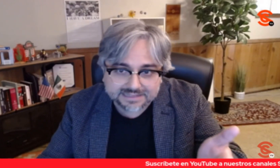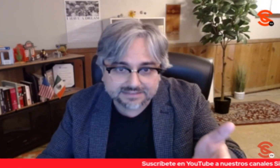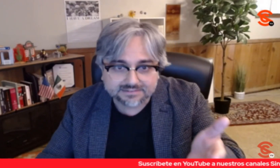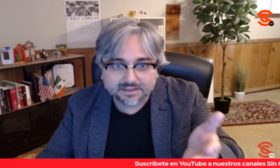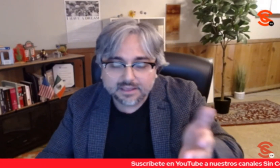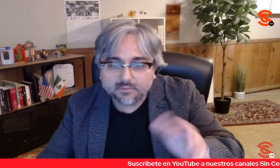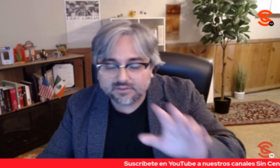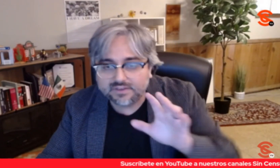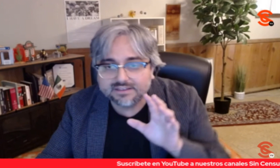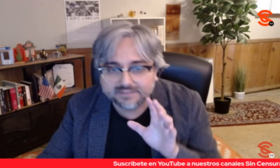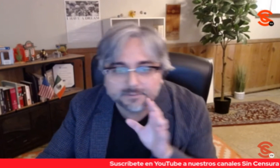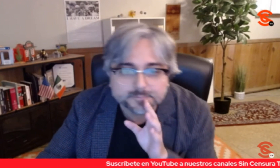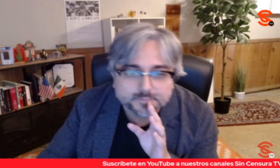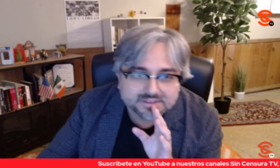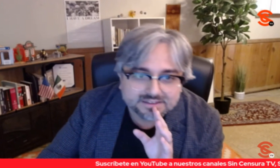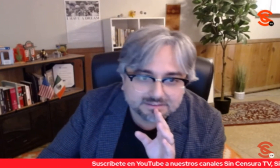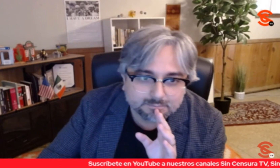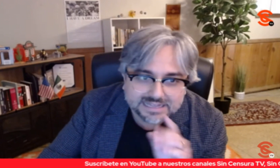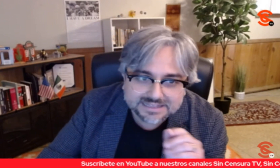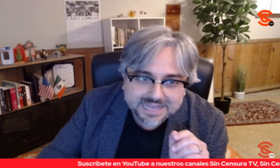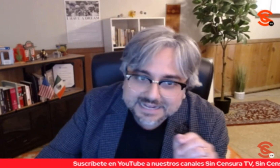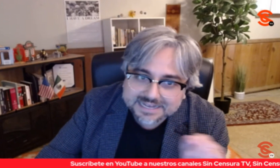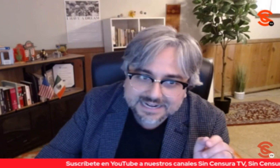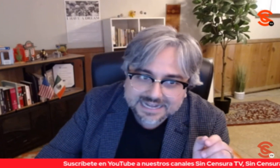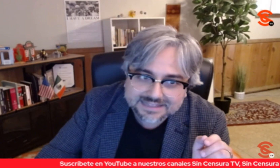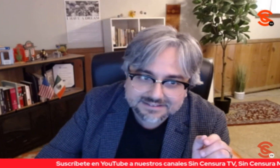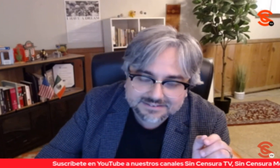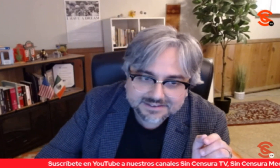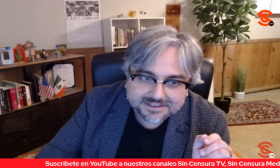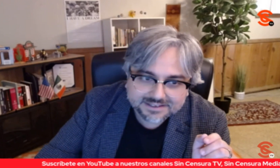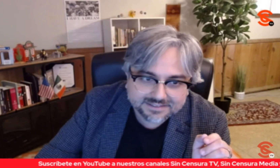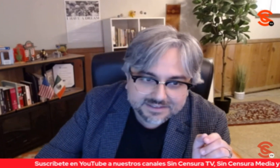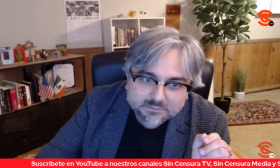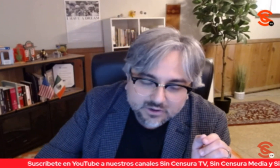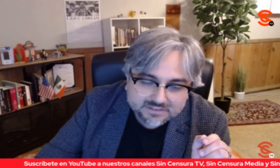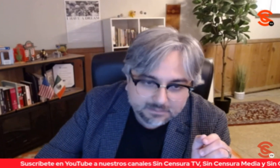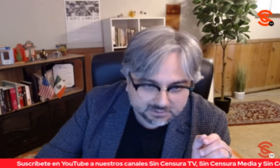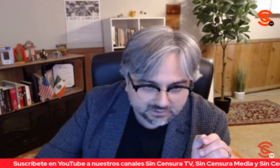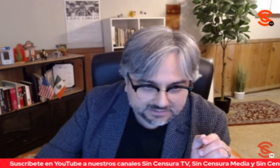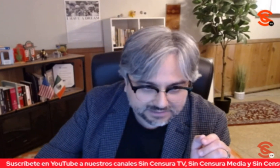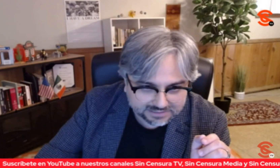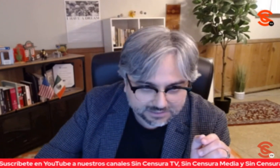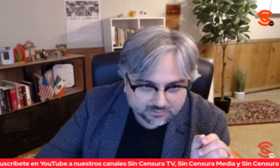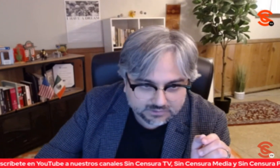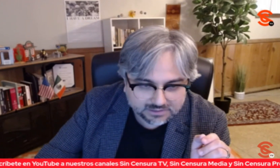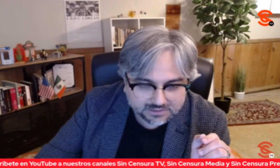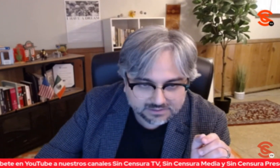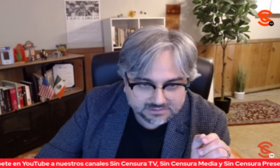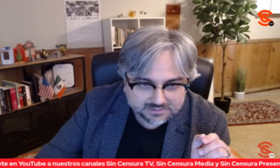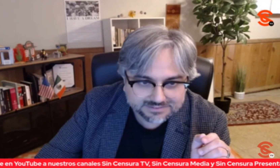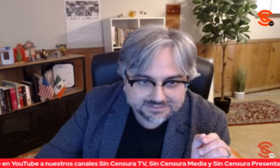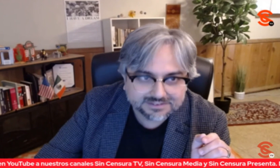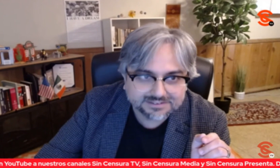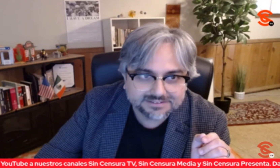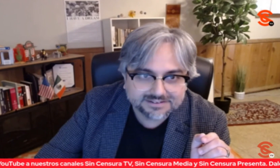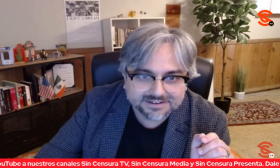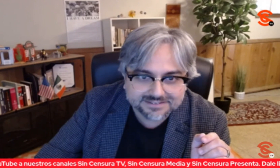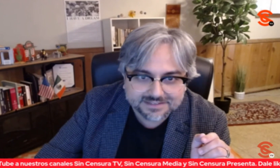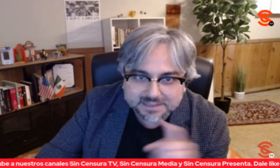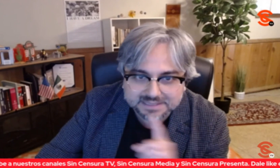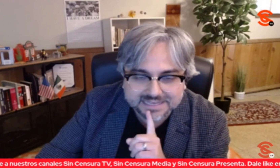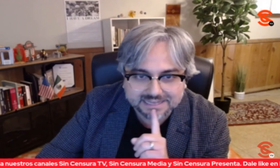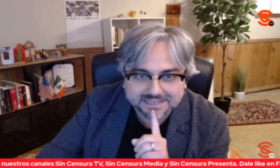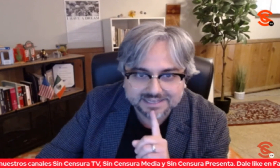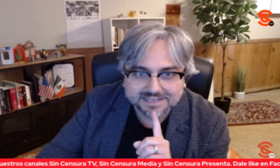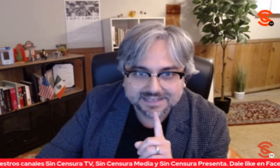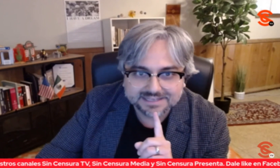Erika Hernández, porque fíjese, plantea Erika Hernández que 10 millones de personas se quedaron sin